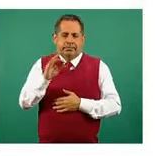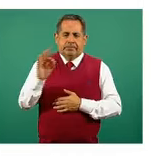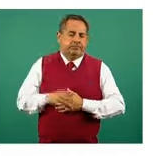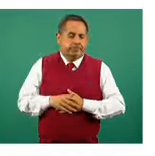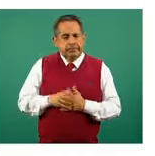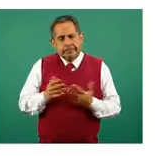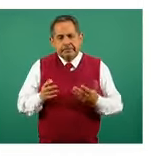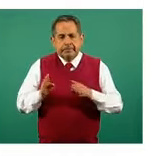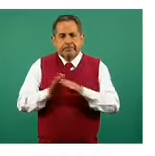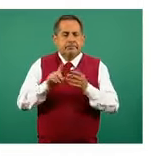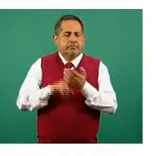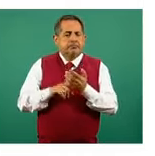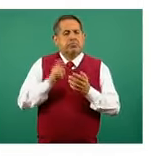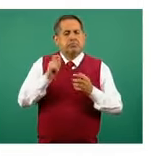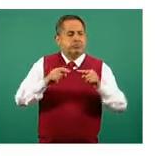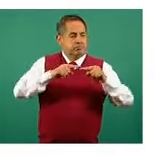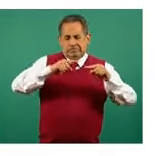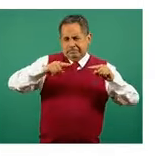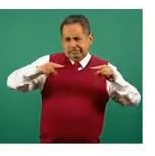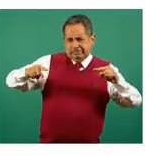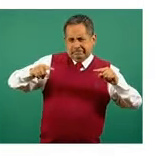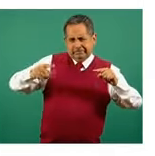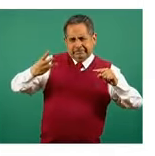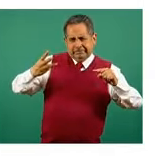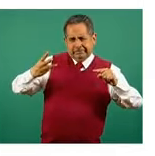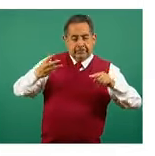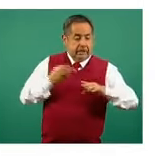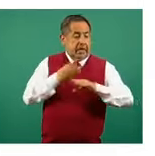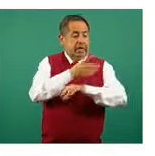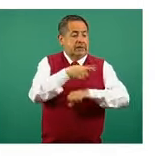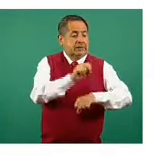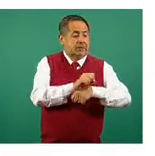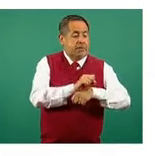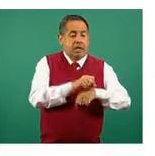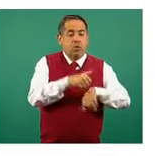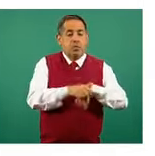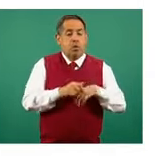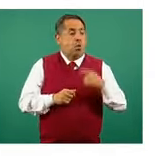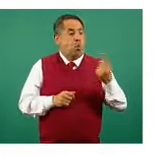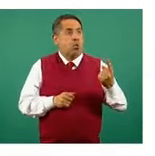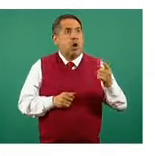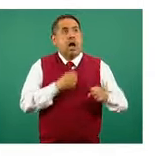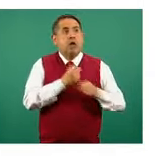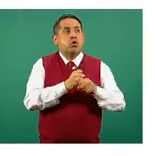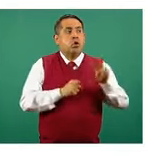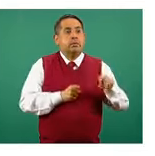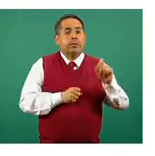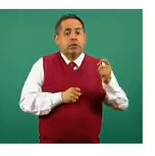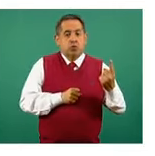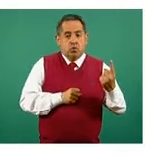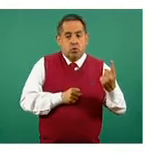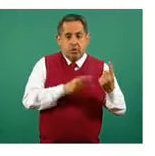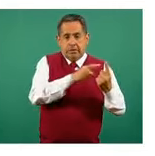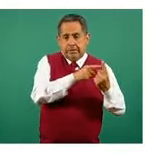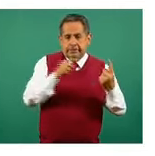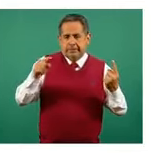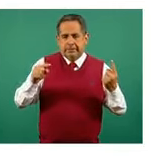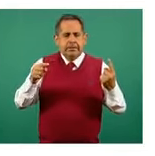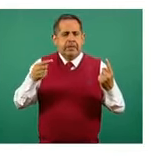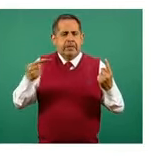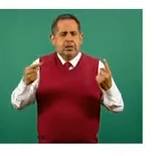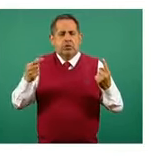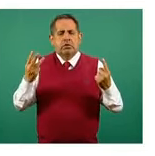3 puntos porcentuales en lo que teníamos la semana 1 del 2021. Sin embargo, pues vemos que